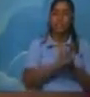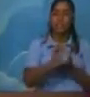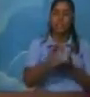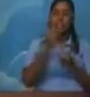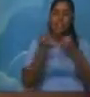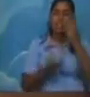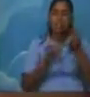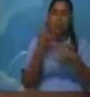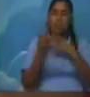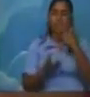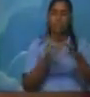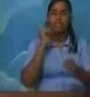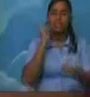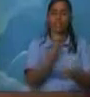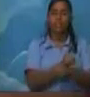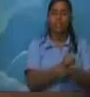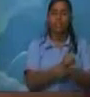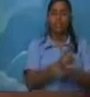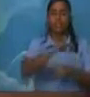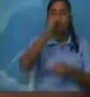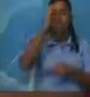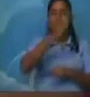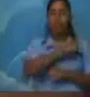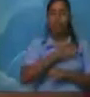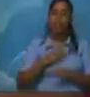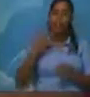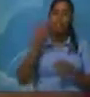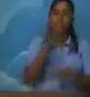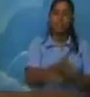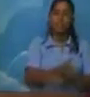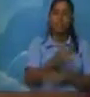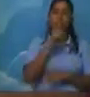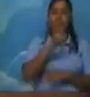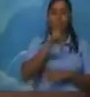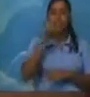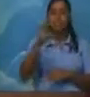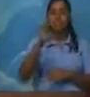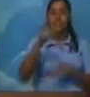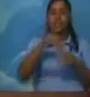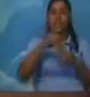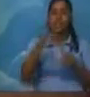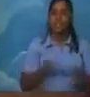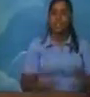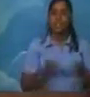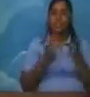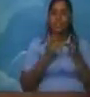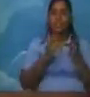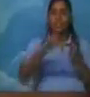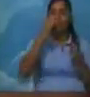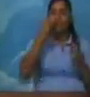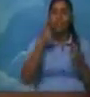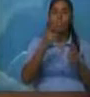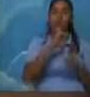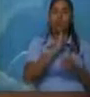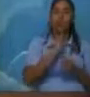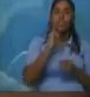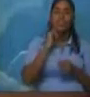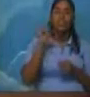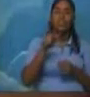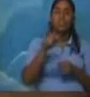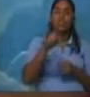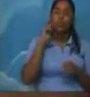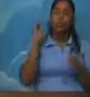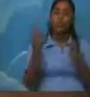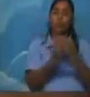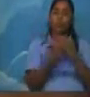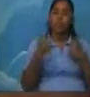abundancia solamente Dios quiere introducirlo a usted en esa vida Dios le dijo a Israel si ustedes guardan